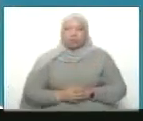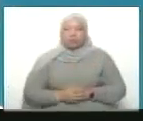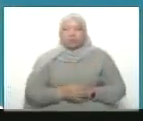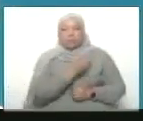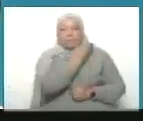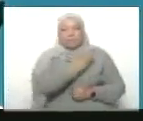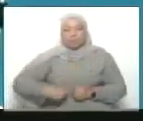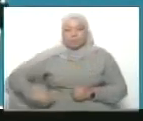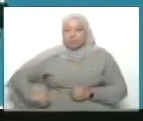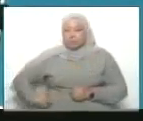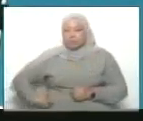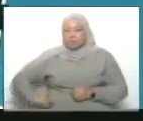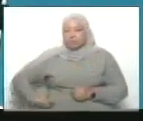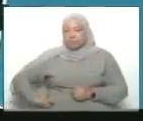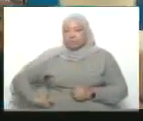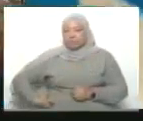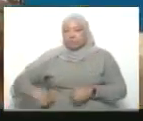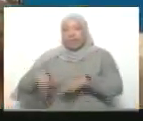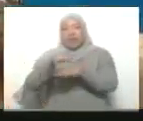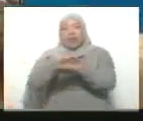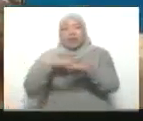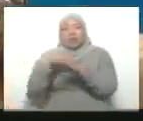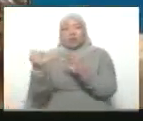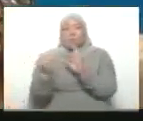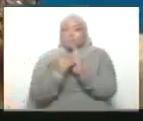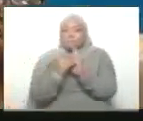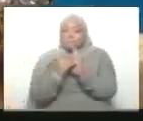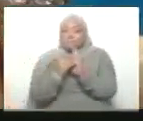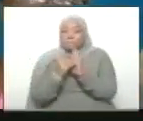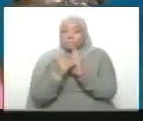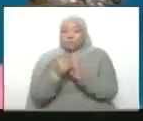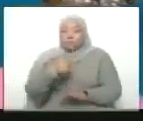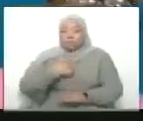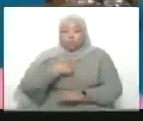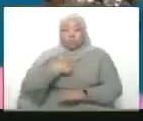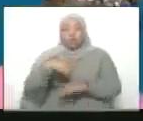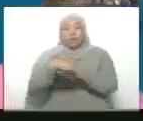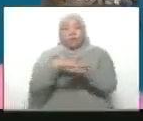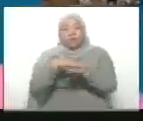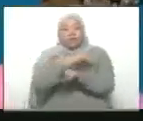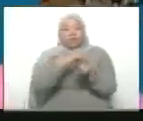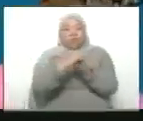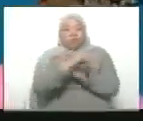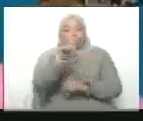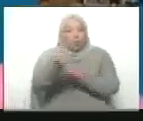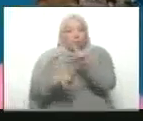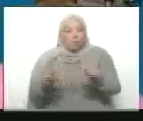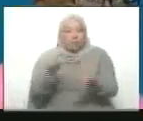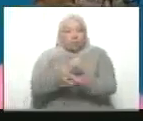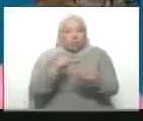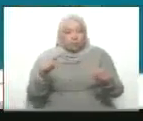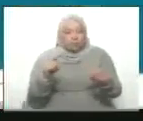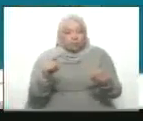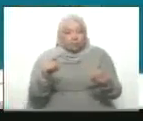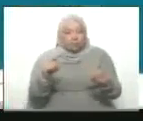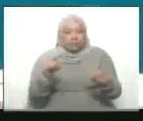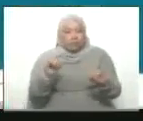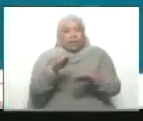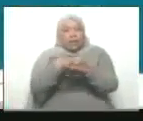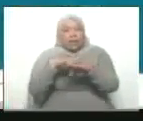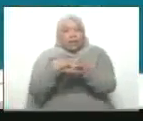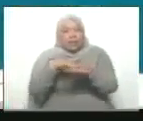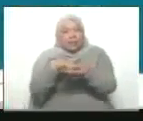Presidente. Presidente, Ernesto. Disculpe que lo interrumpa, presidente. ¿Quién habla? Yo, Ernesto Villegas. Ah, yo te iba a hacer una pregunta para cerrar el segmento, Ernesto. Mira,